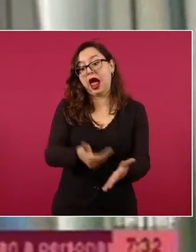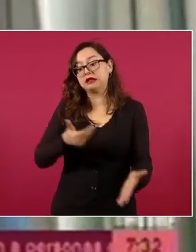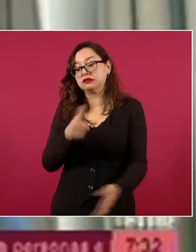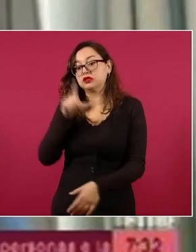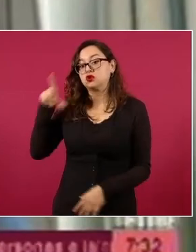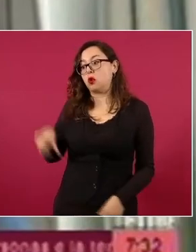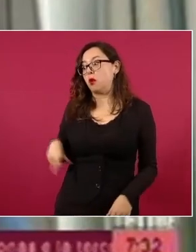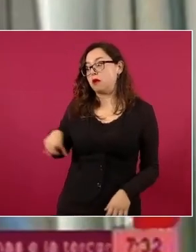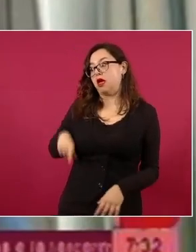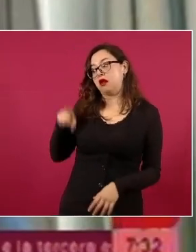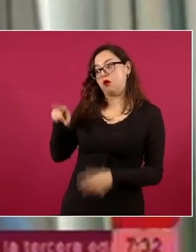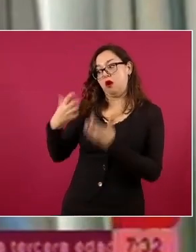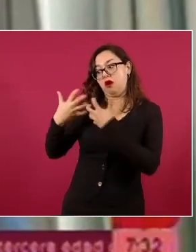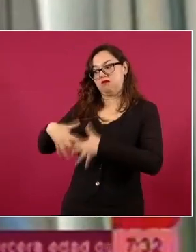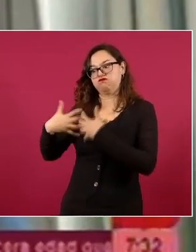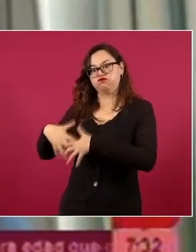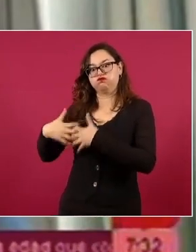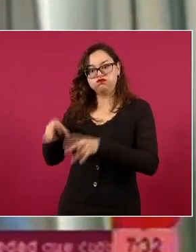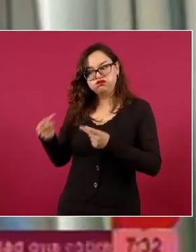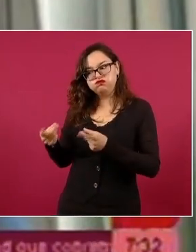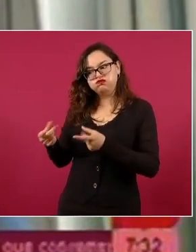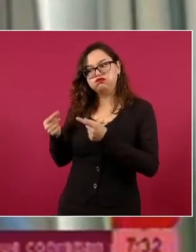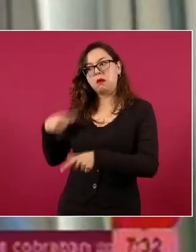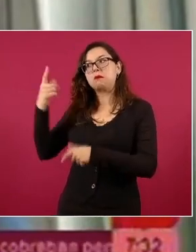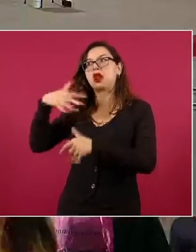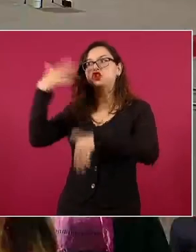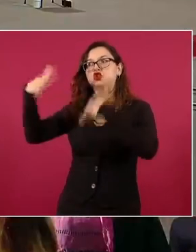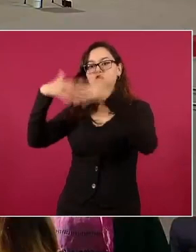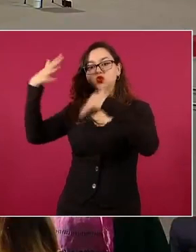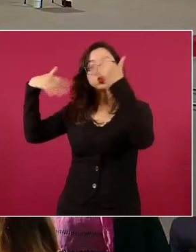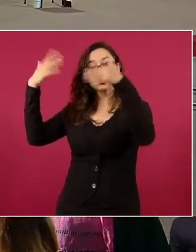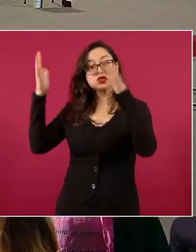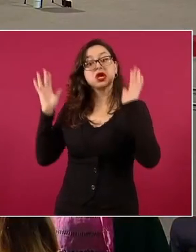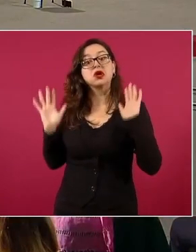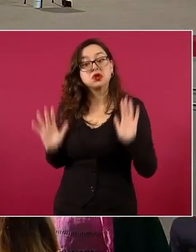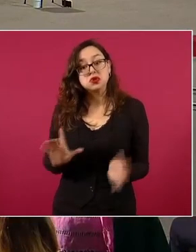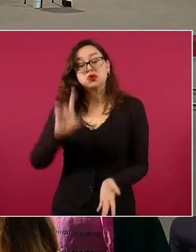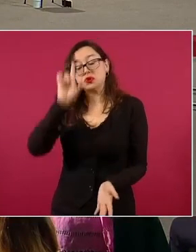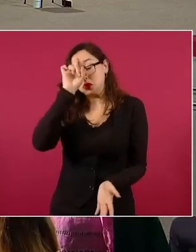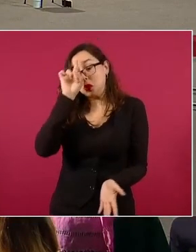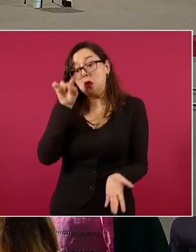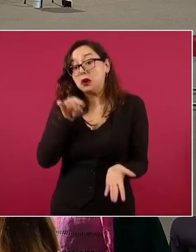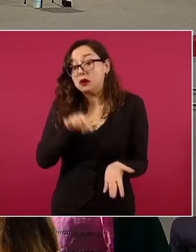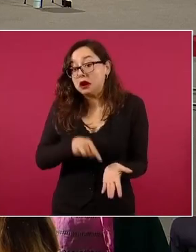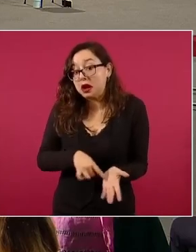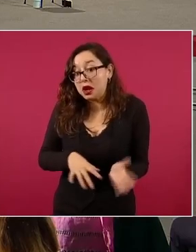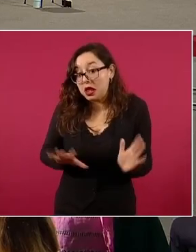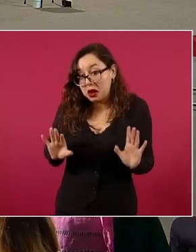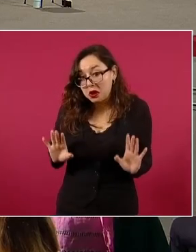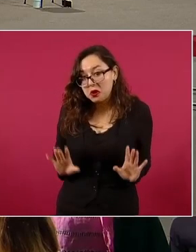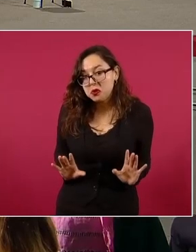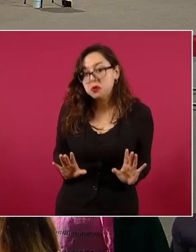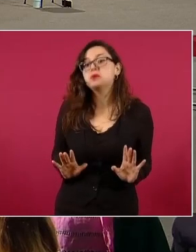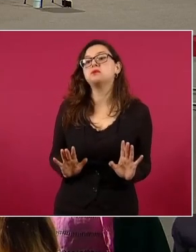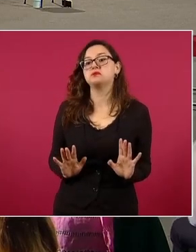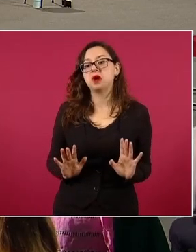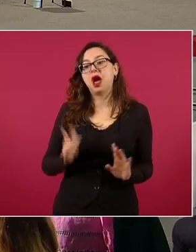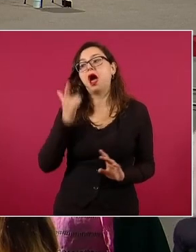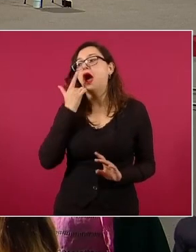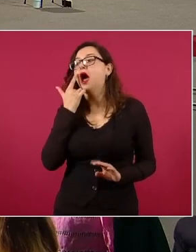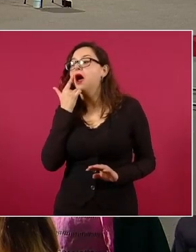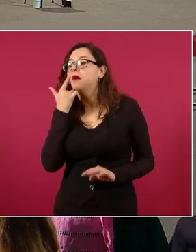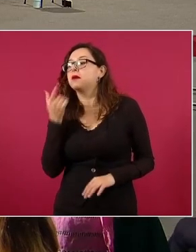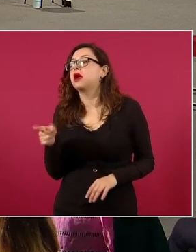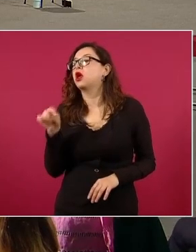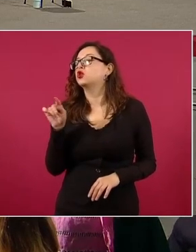generar. Y en ese sentido, creo que pudo haber sido muy probable, y habrá que checar los datos de la quema